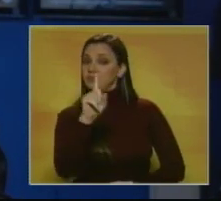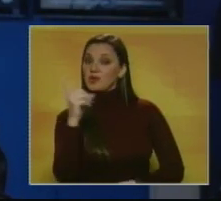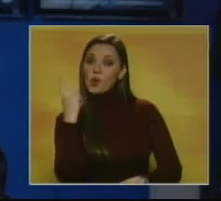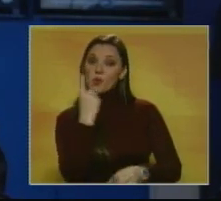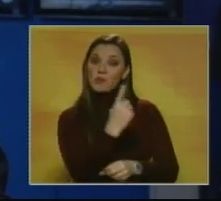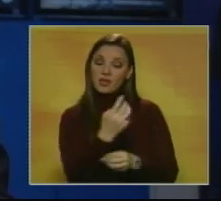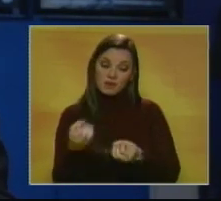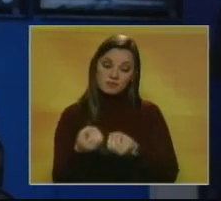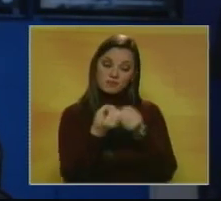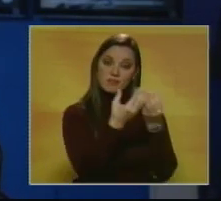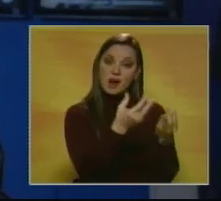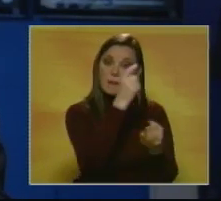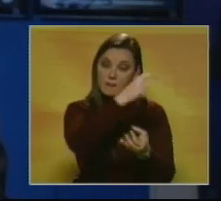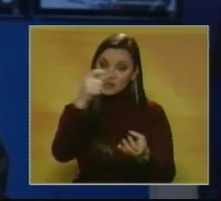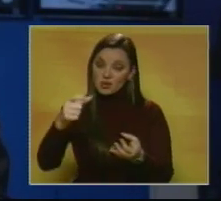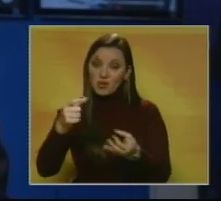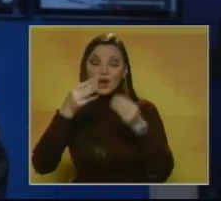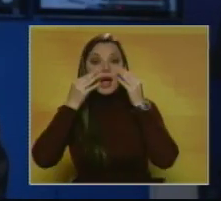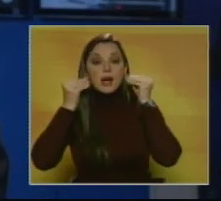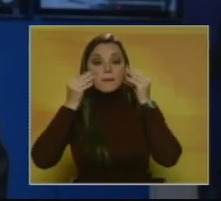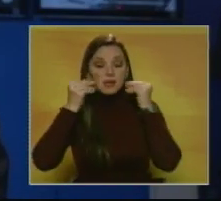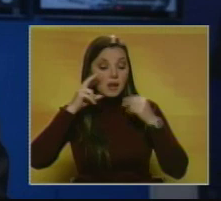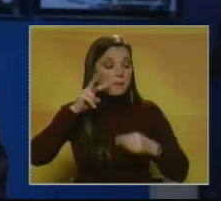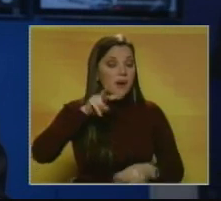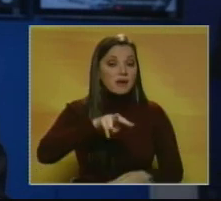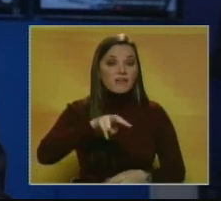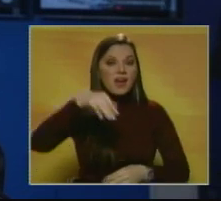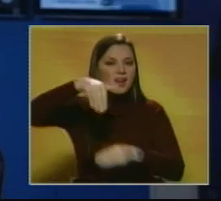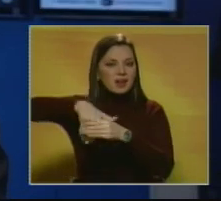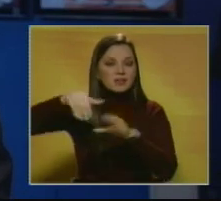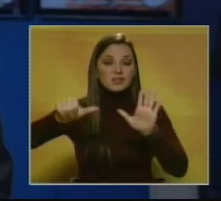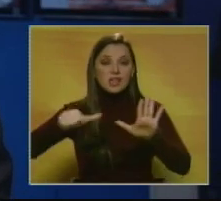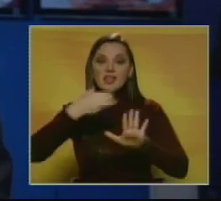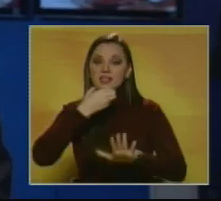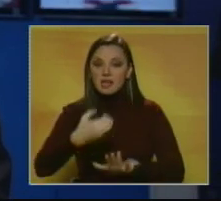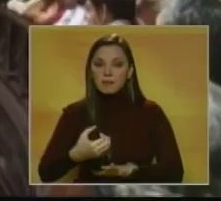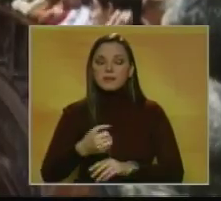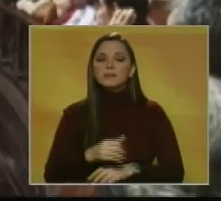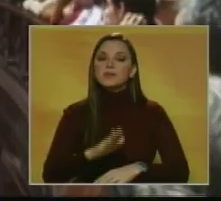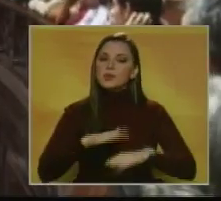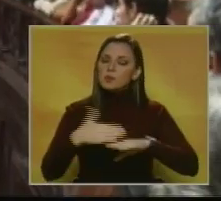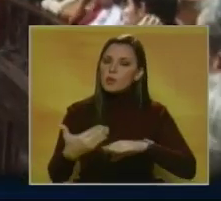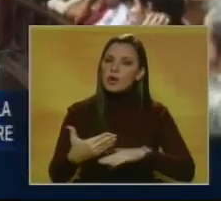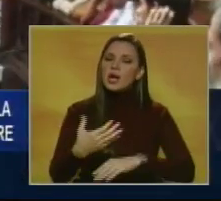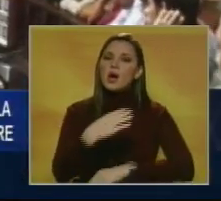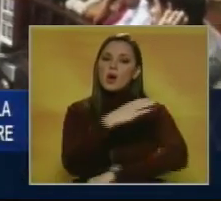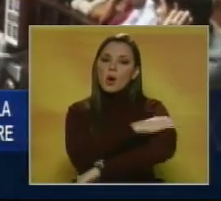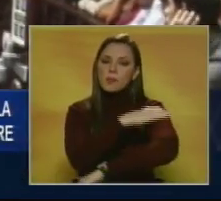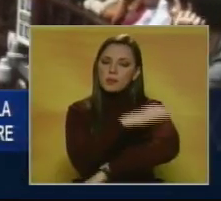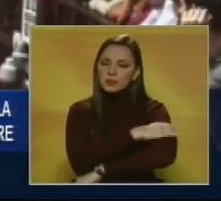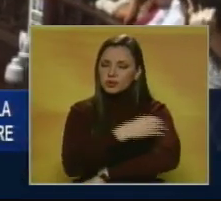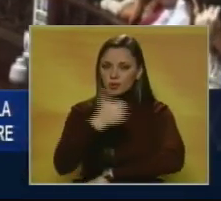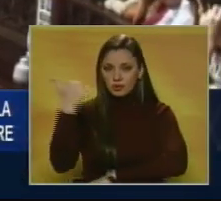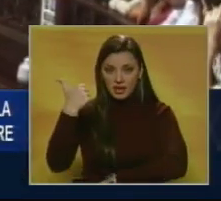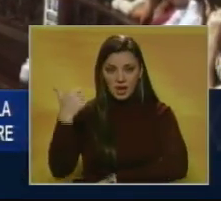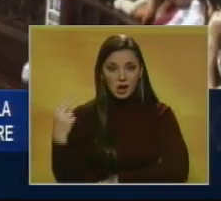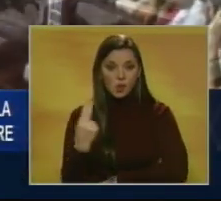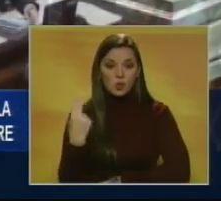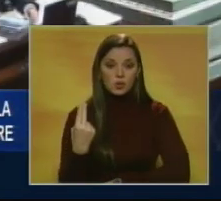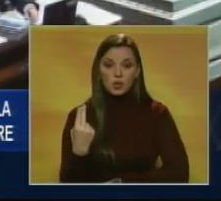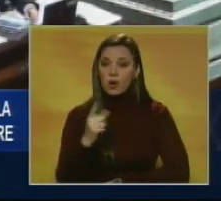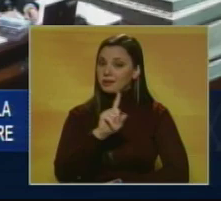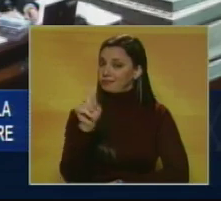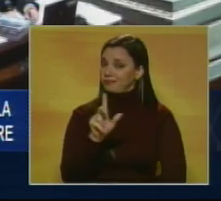delegación parlamentaria para las elecciones del 6 de diciembre. La propuesta presentada por el opositor Partido Nacional ante la Cámara Baja Uruguaya no